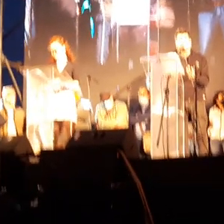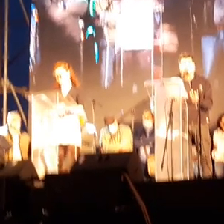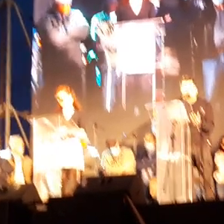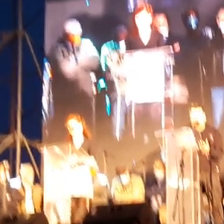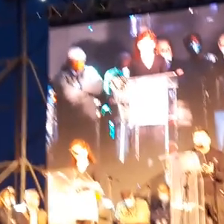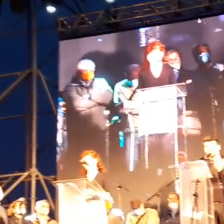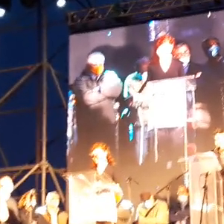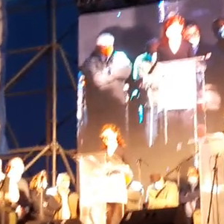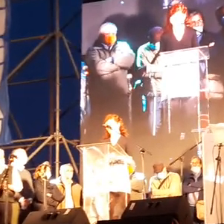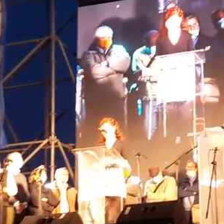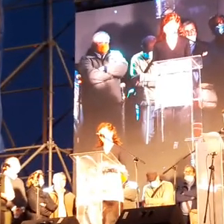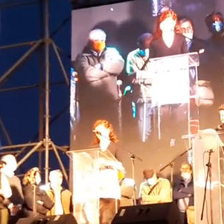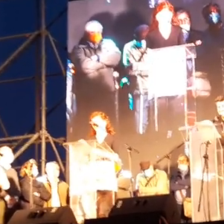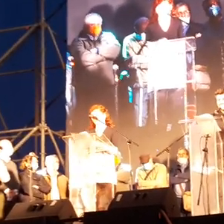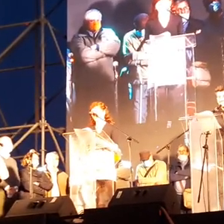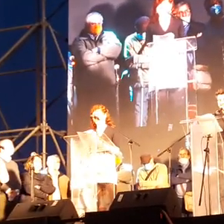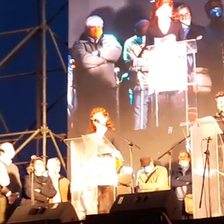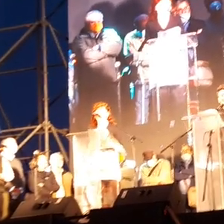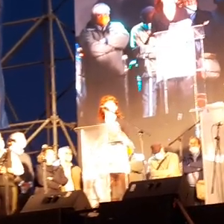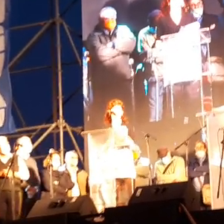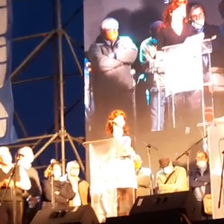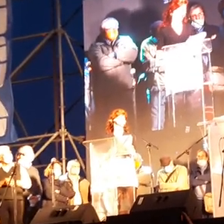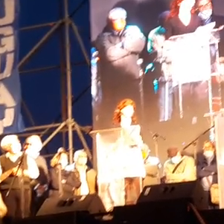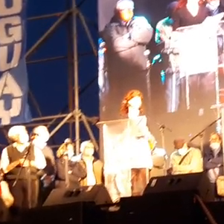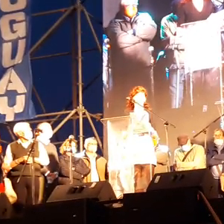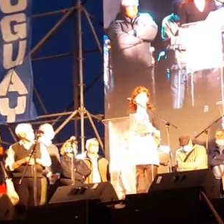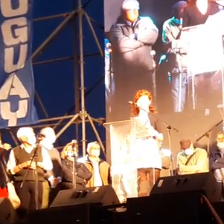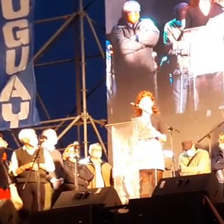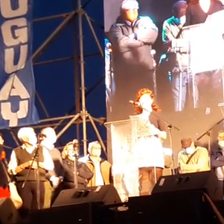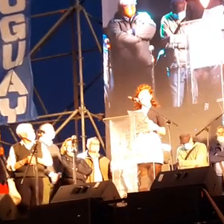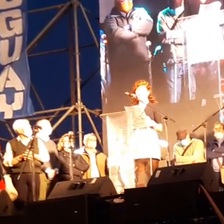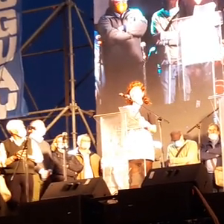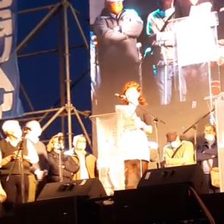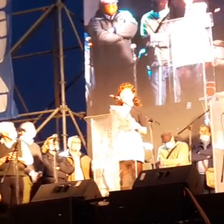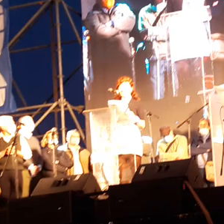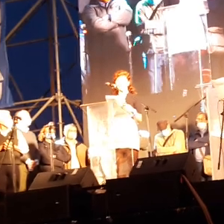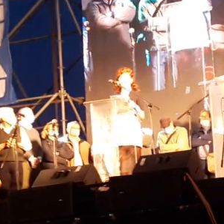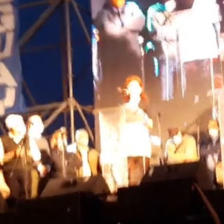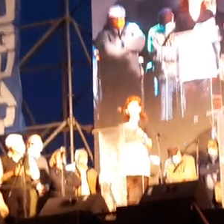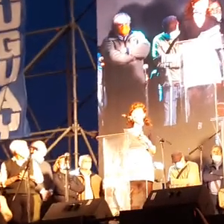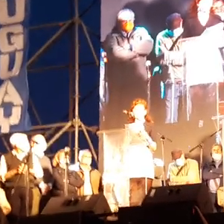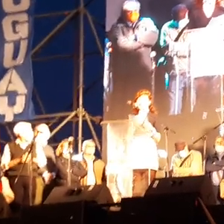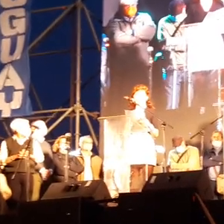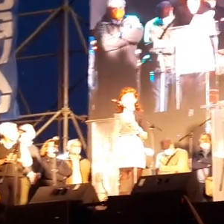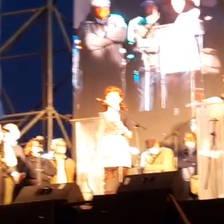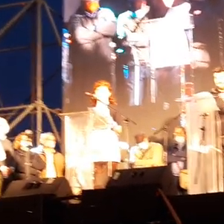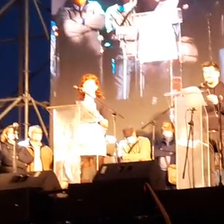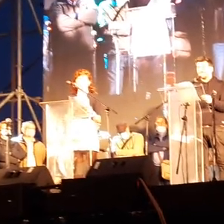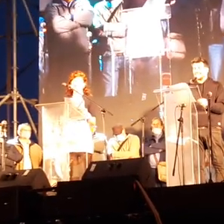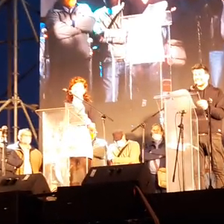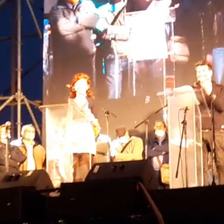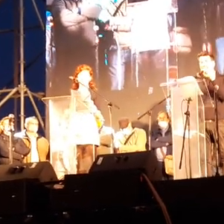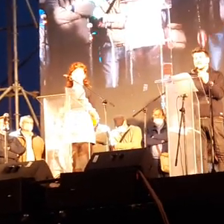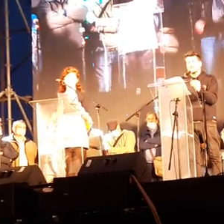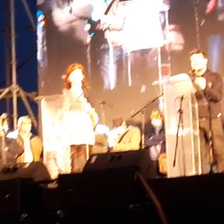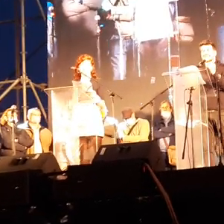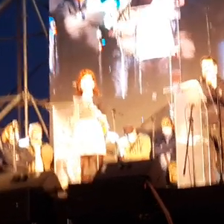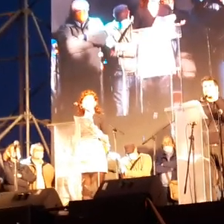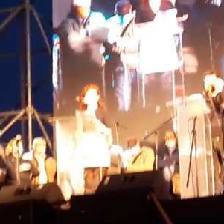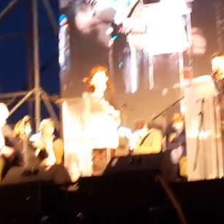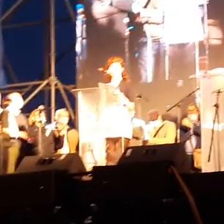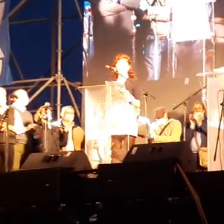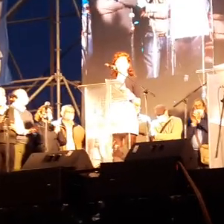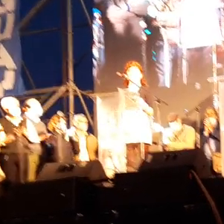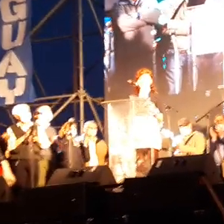¿Hay o no hay que defender a esta empresa? Nos sentimos orgullosos y orgullosas y queremos defenderla. Una empresa que es de todos